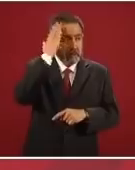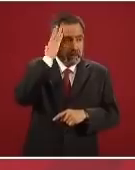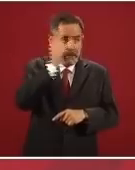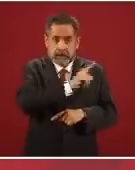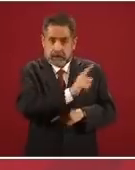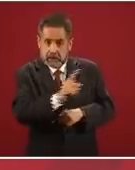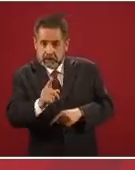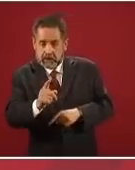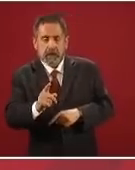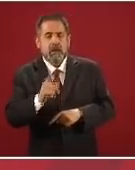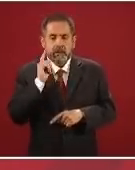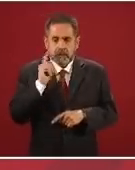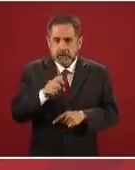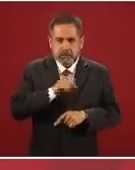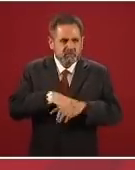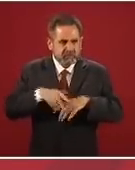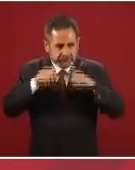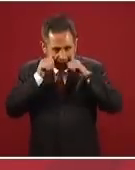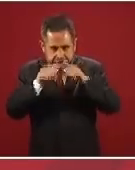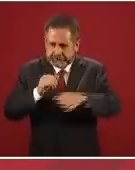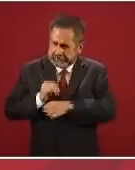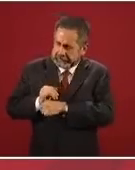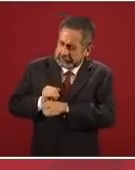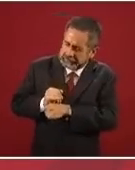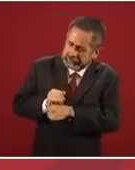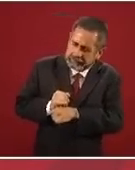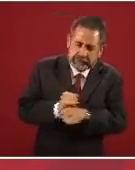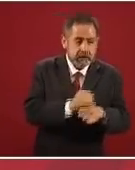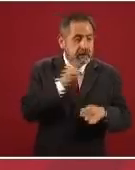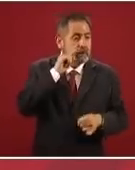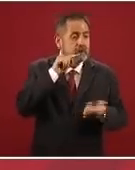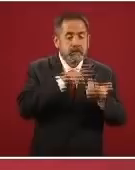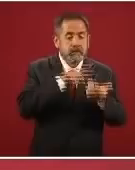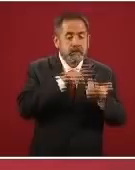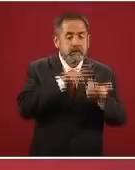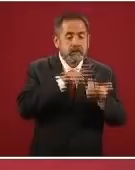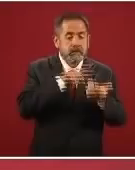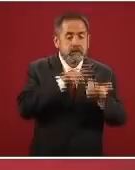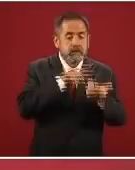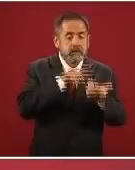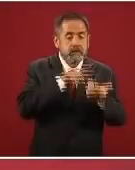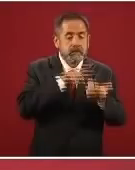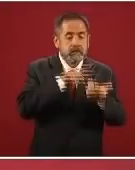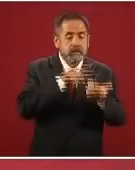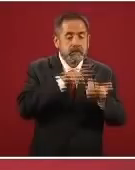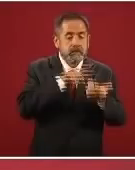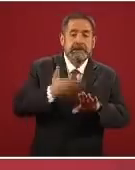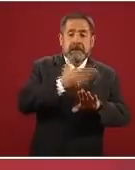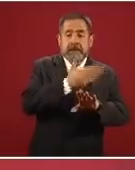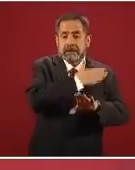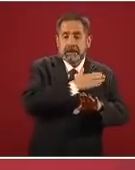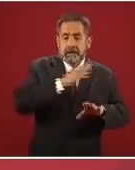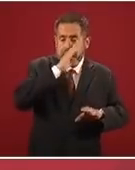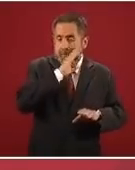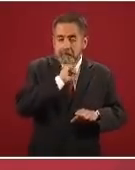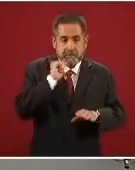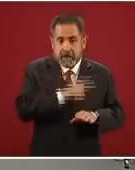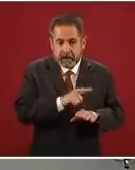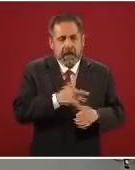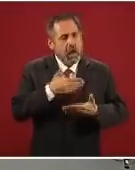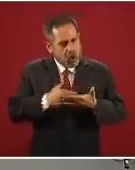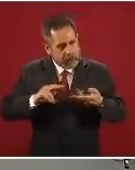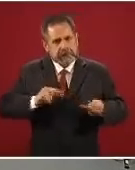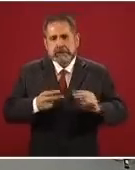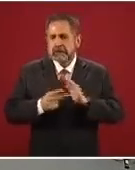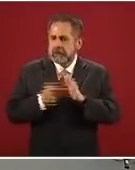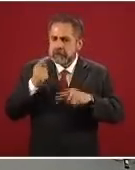y mantener toda nuestra fuerza procesal frente a todos los juicios que se hicieron absolutamente de mala fe.